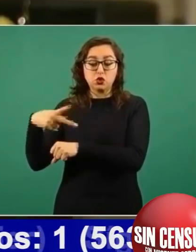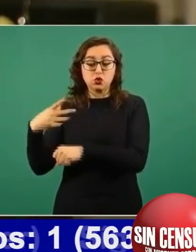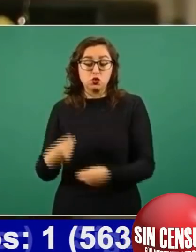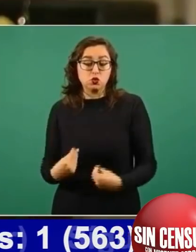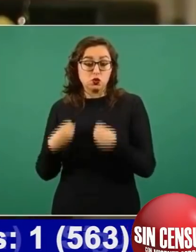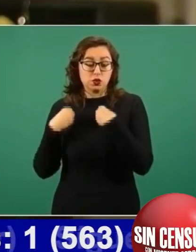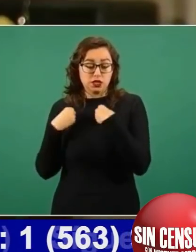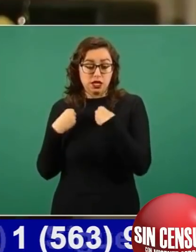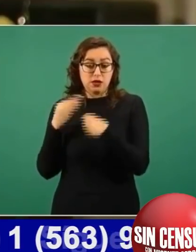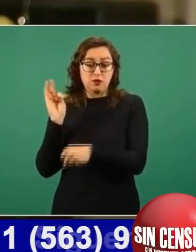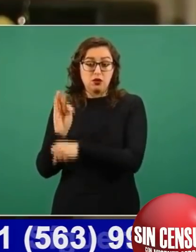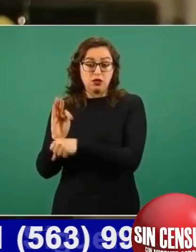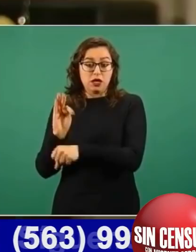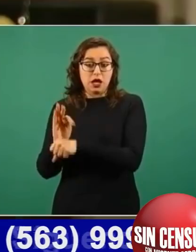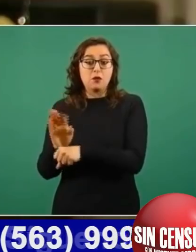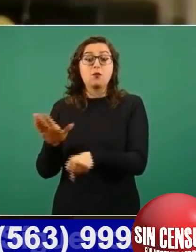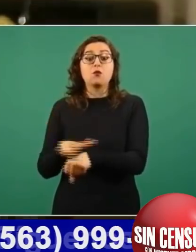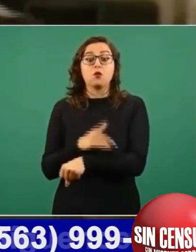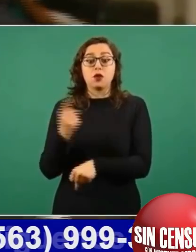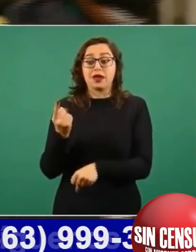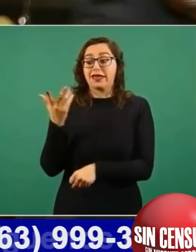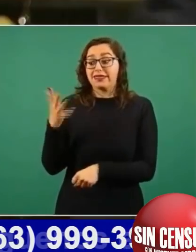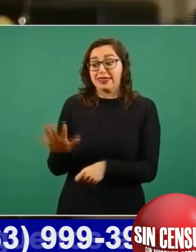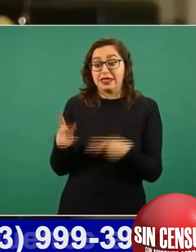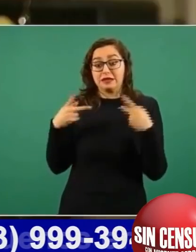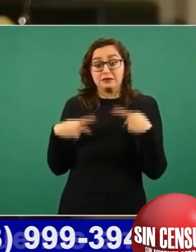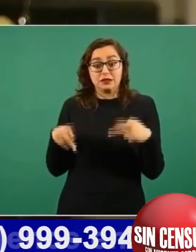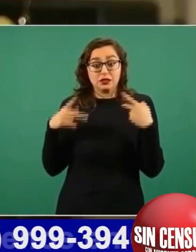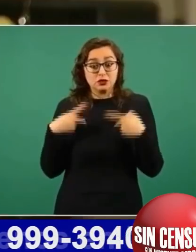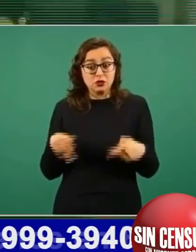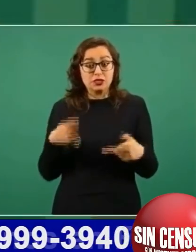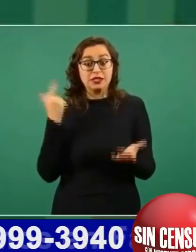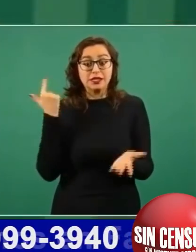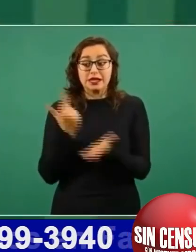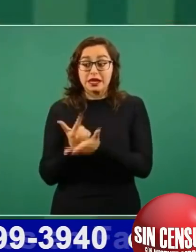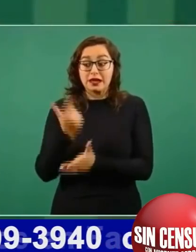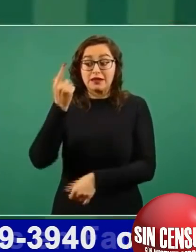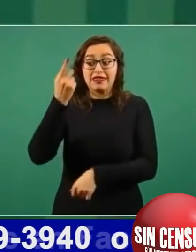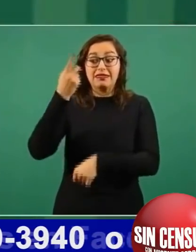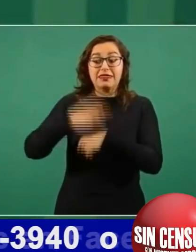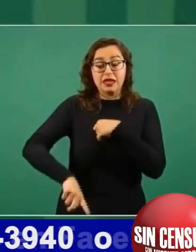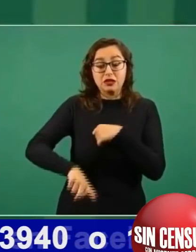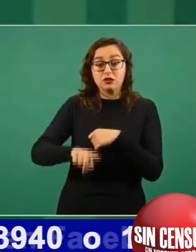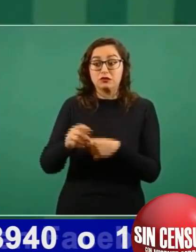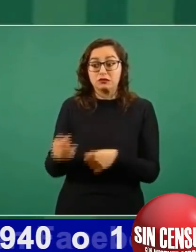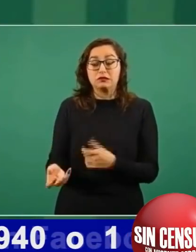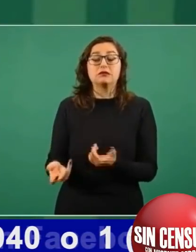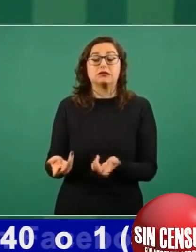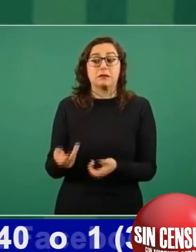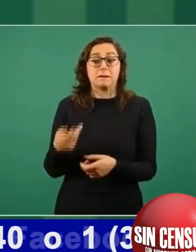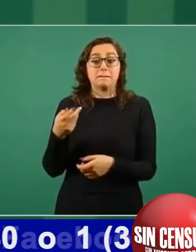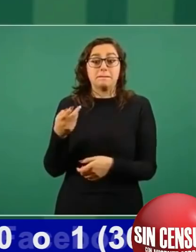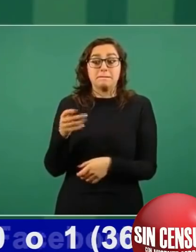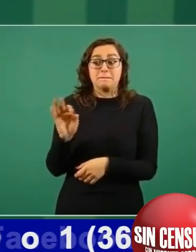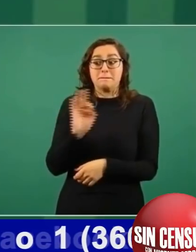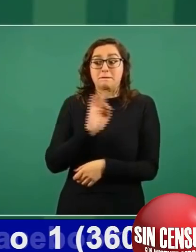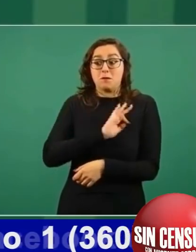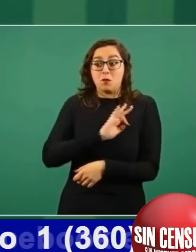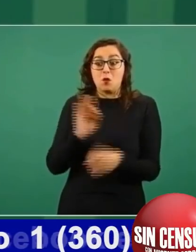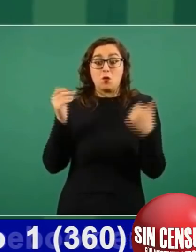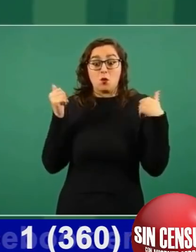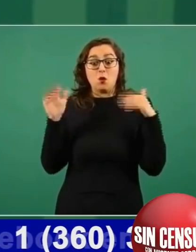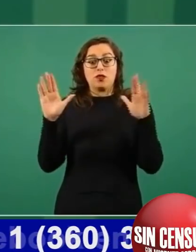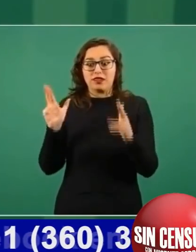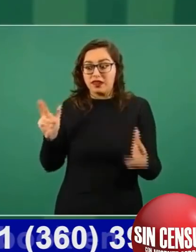son 10 personas que está su vida en riesgo por realizar estas denuncias. Pues sí, es algo que nosotros podemos